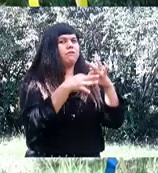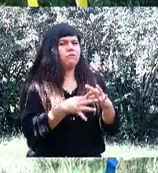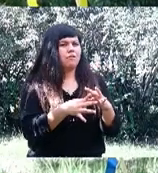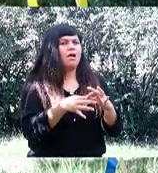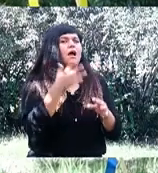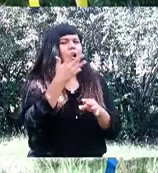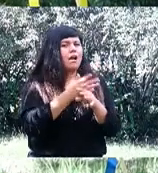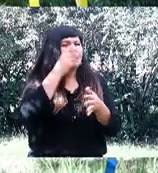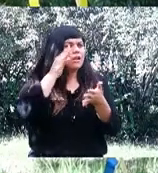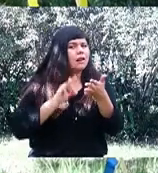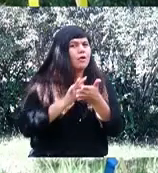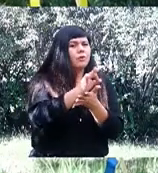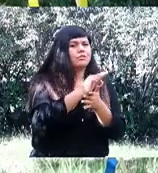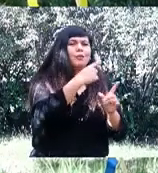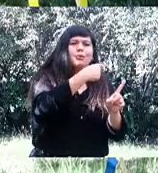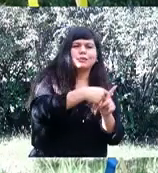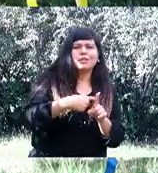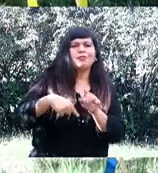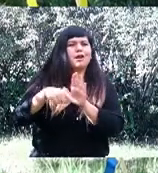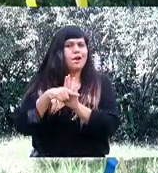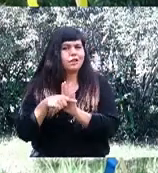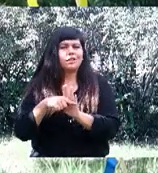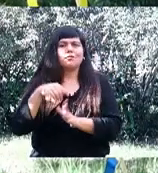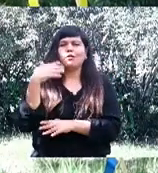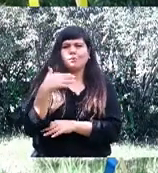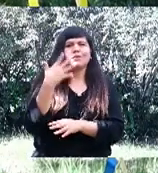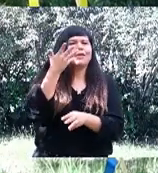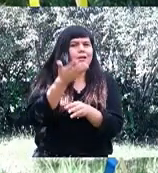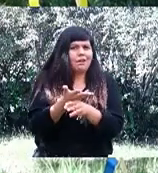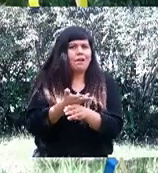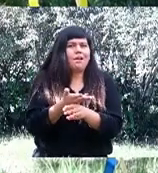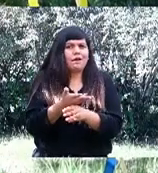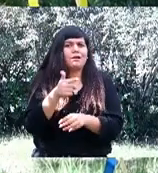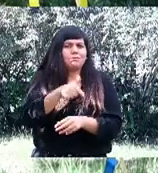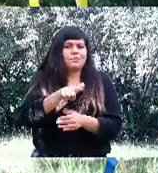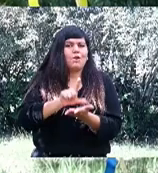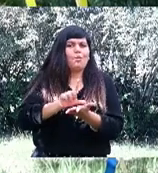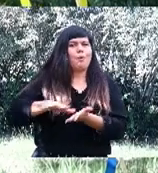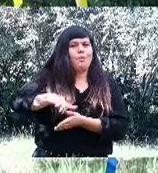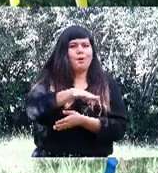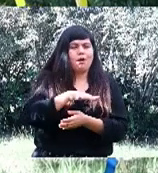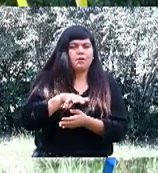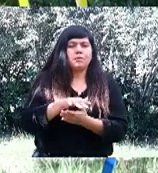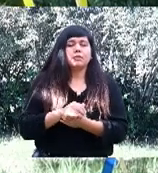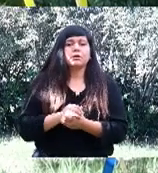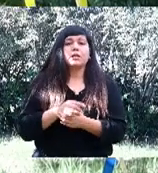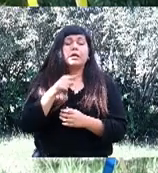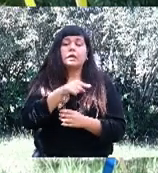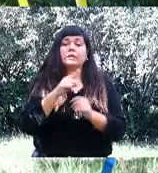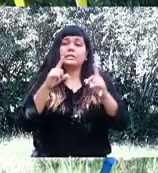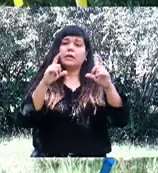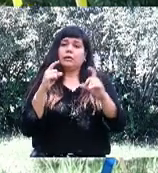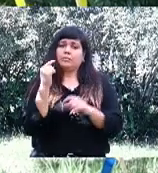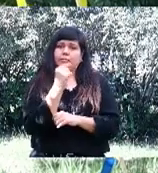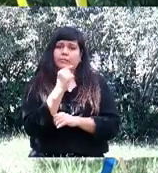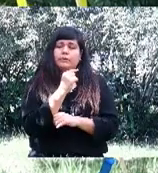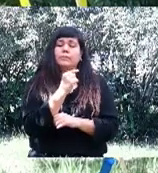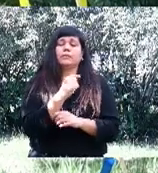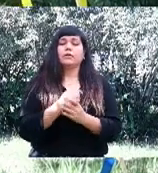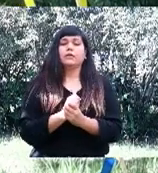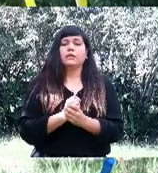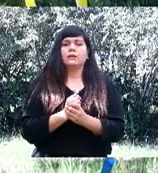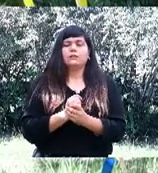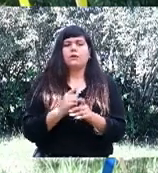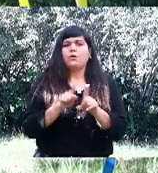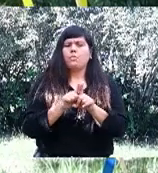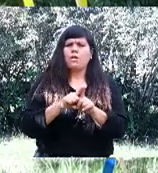reconocer lo lo bueno y lo malo y lo y lo importante que tenemos entonces Y esta eh Y esta imagen de alguna manera se había vuelto un